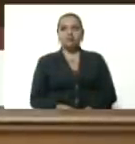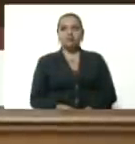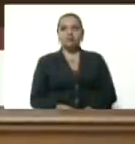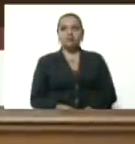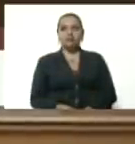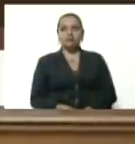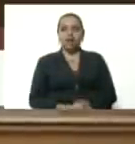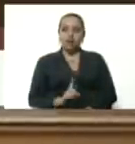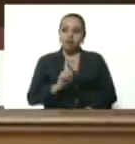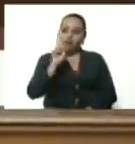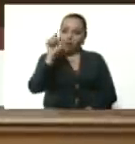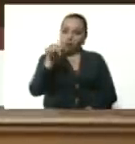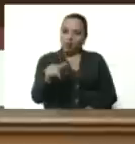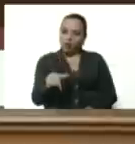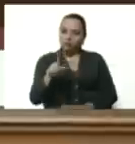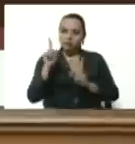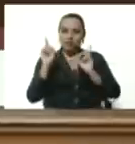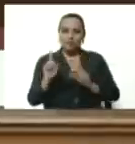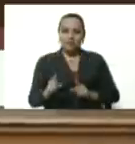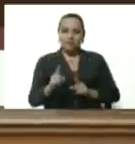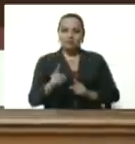Hacia arriba y hacia abajo también.